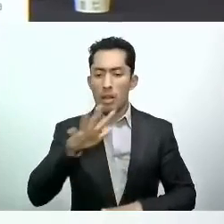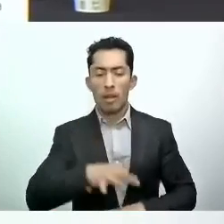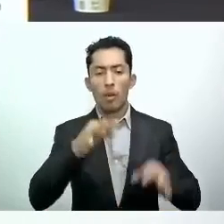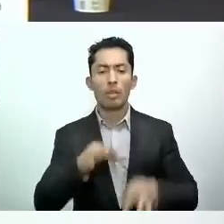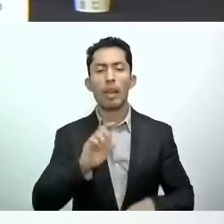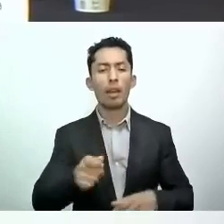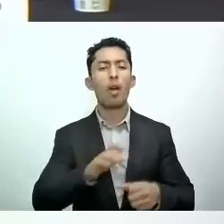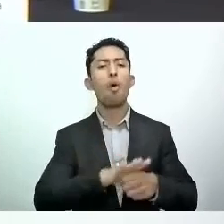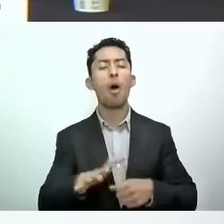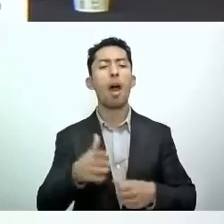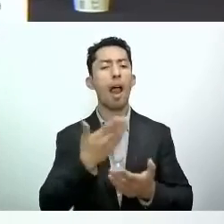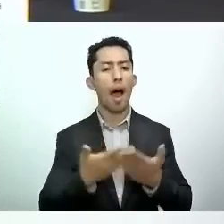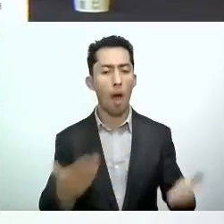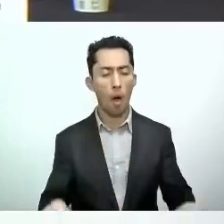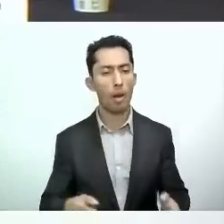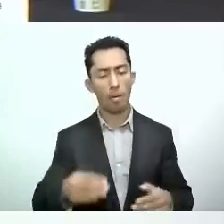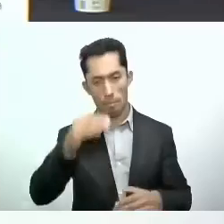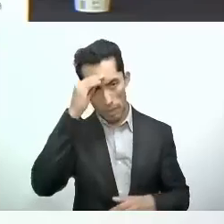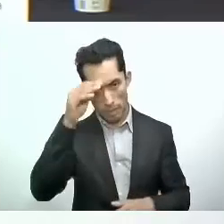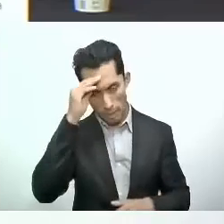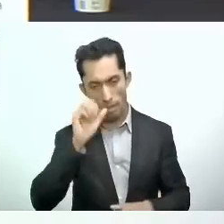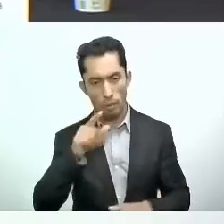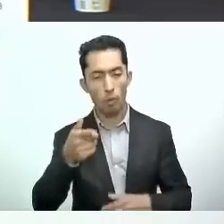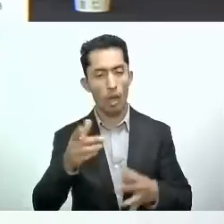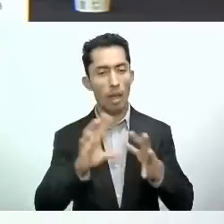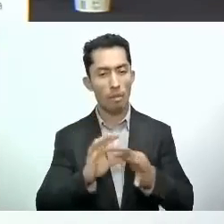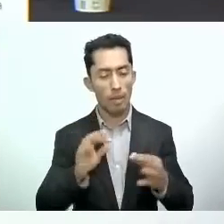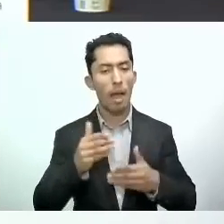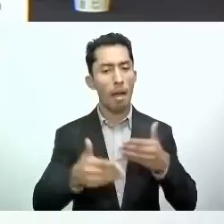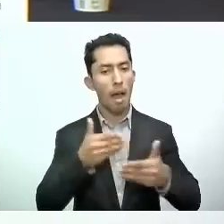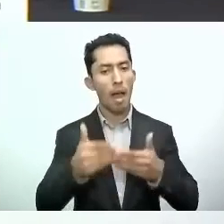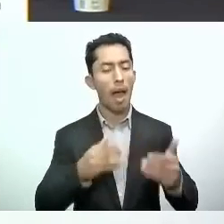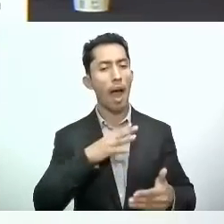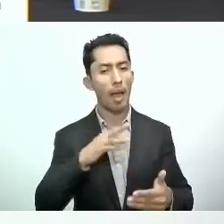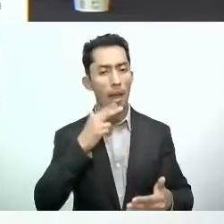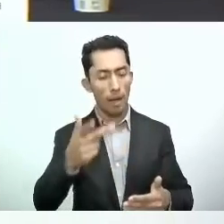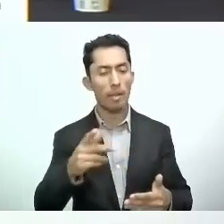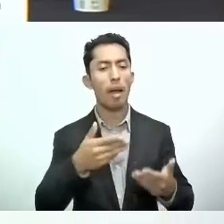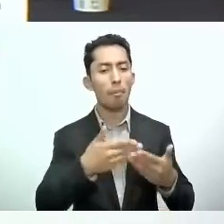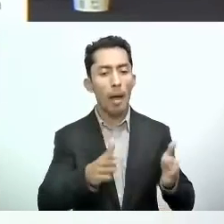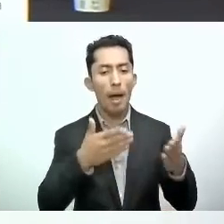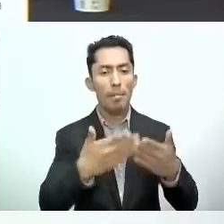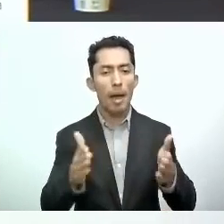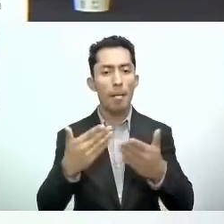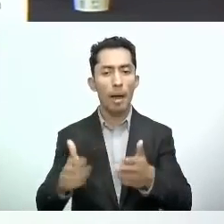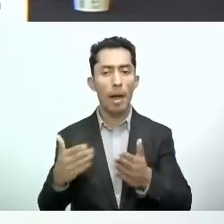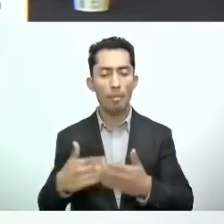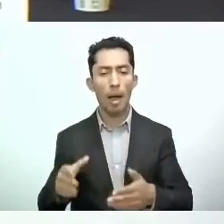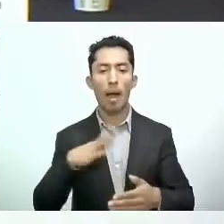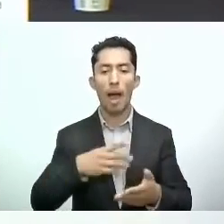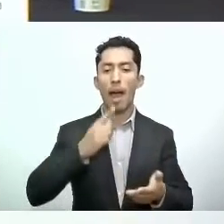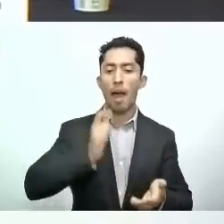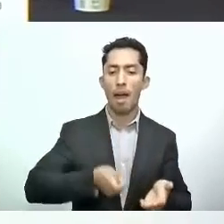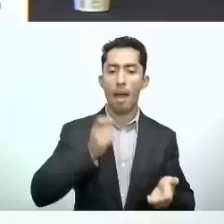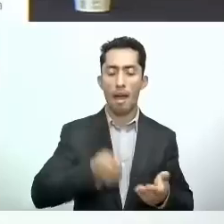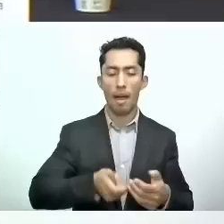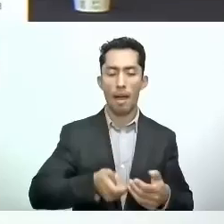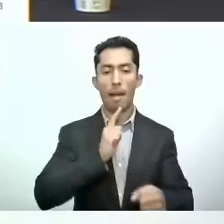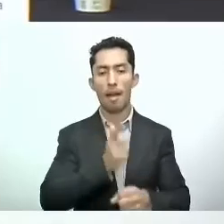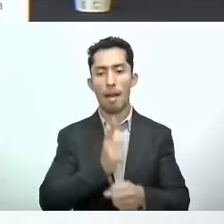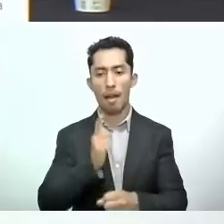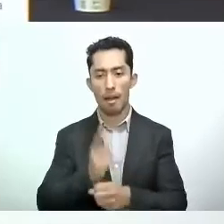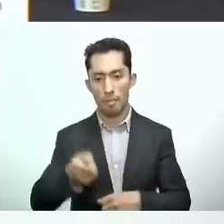los avances que se han dado, como tú bien nos muestras, cierta apertura para encontrar sentencias, cierta apertura para